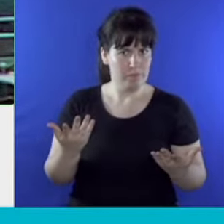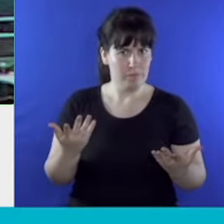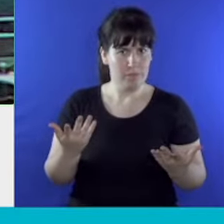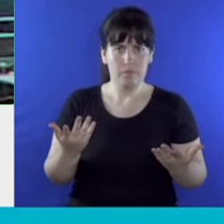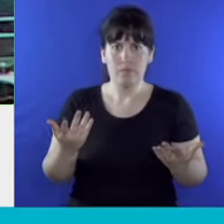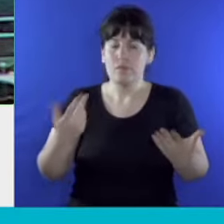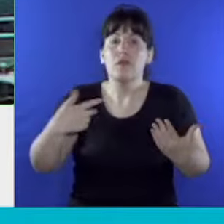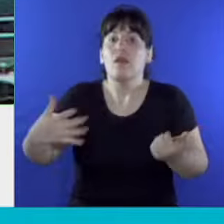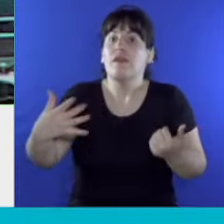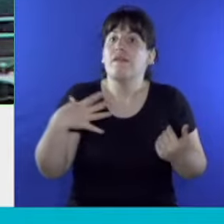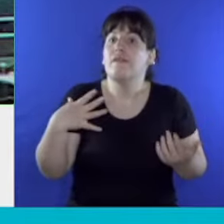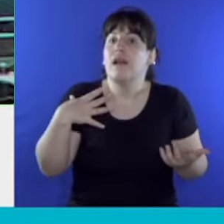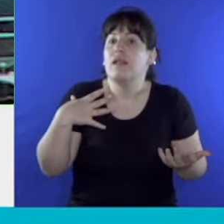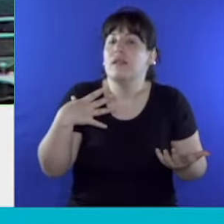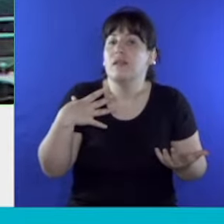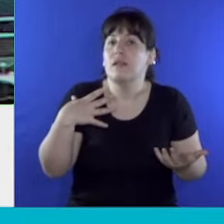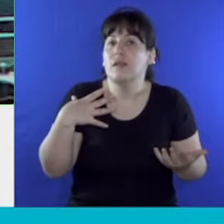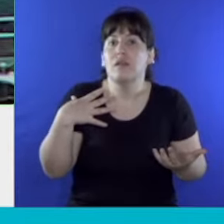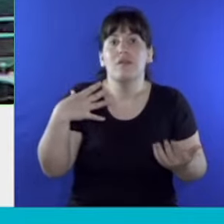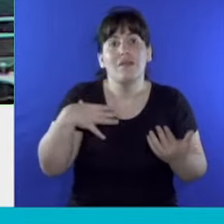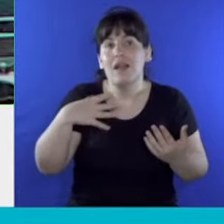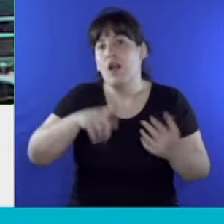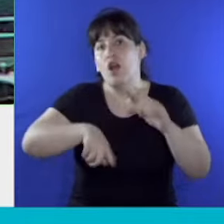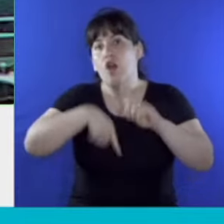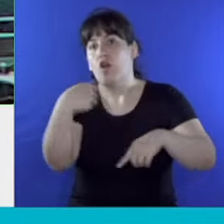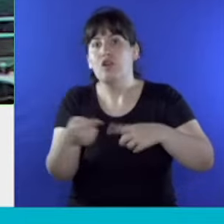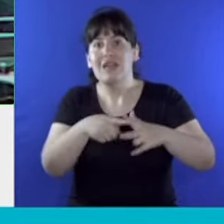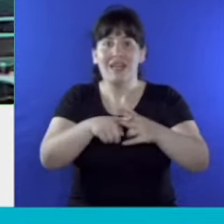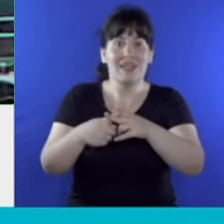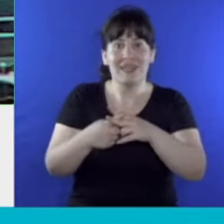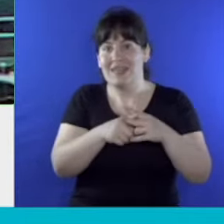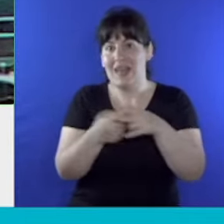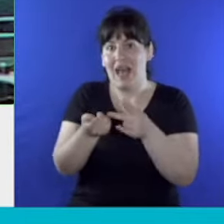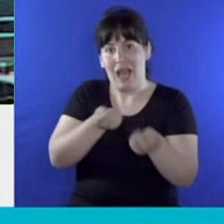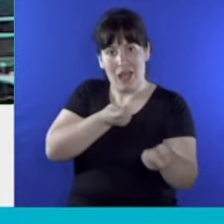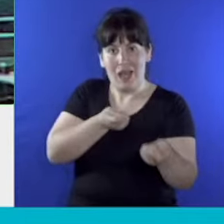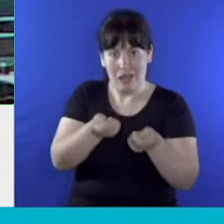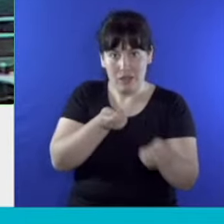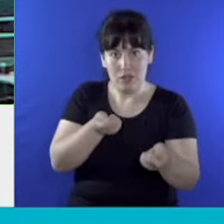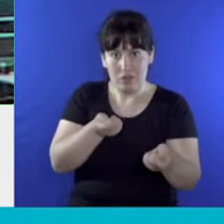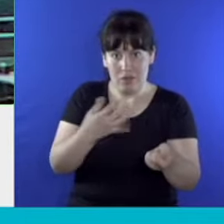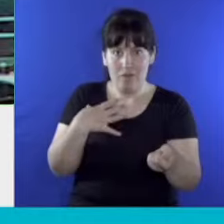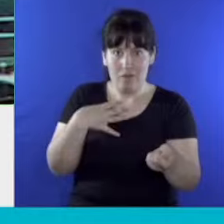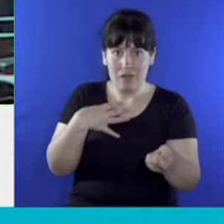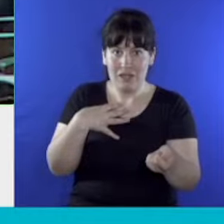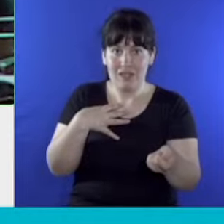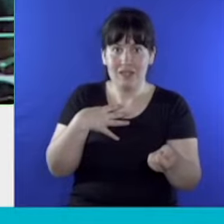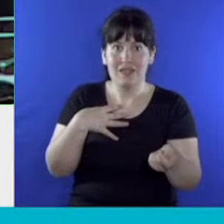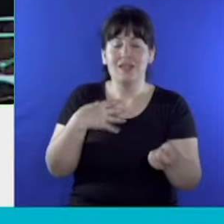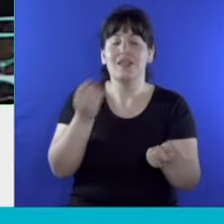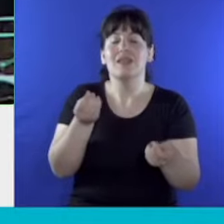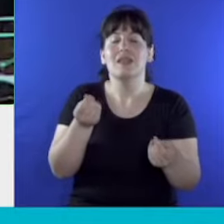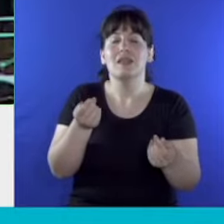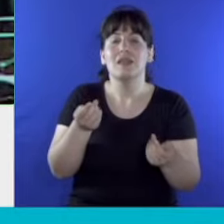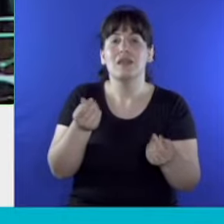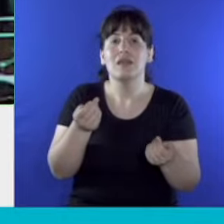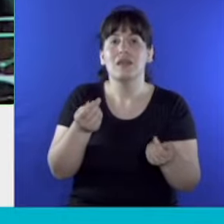Pero hacen falta otras herramientas de inserción de la gestión, de generación